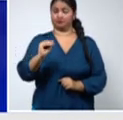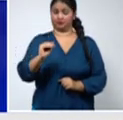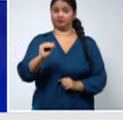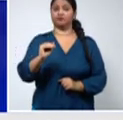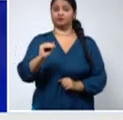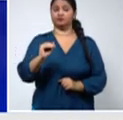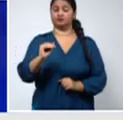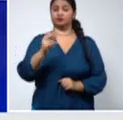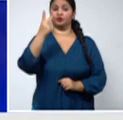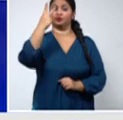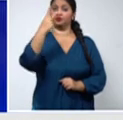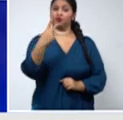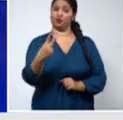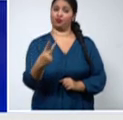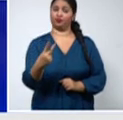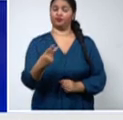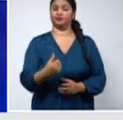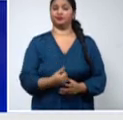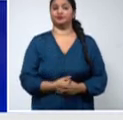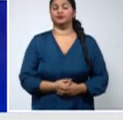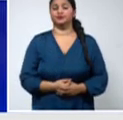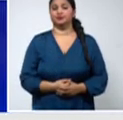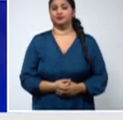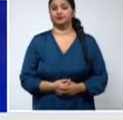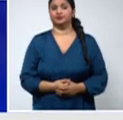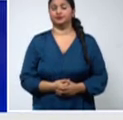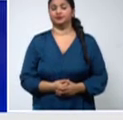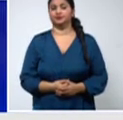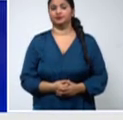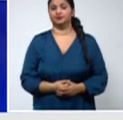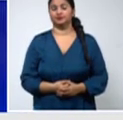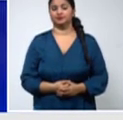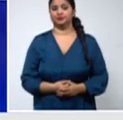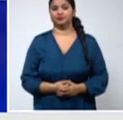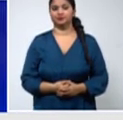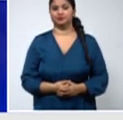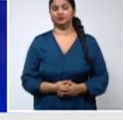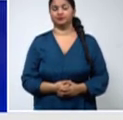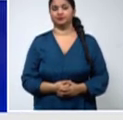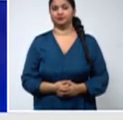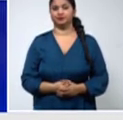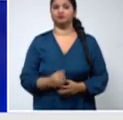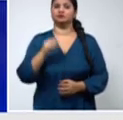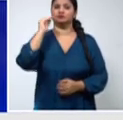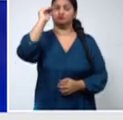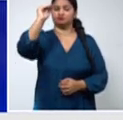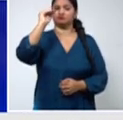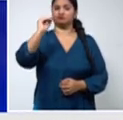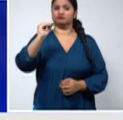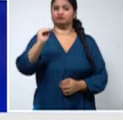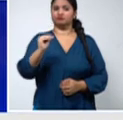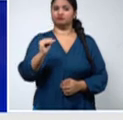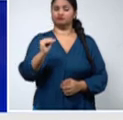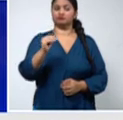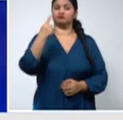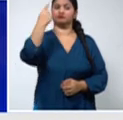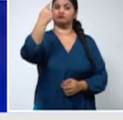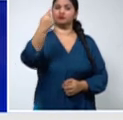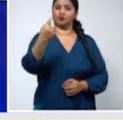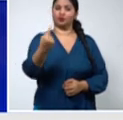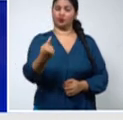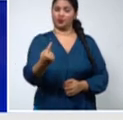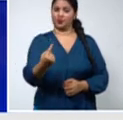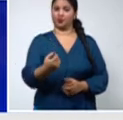con 2 cada uno, Sagua la Grande, Ranchuelo y Placeta, con un caso autóctono de cada